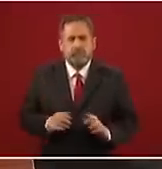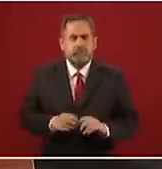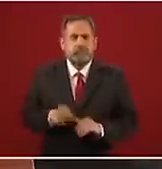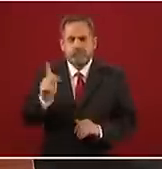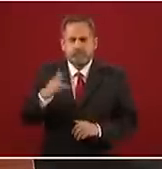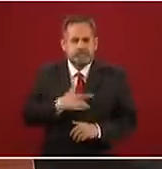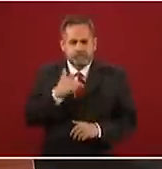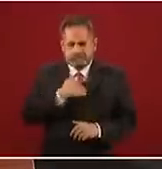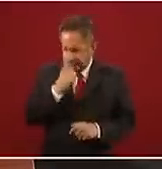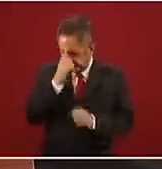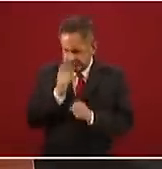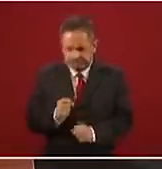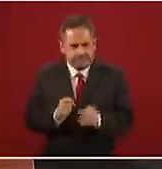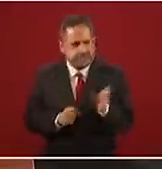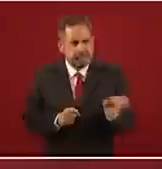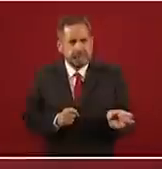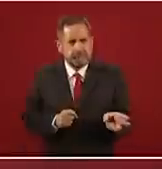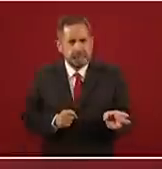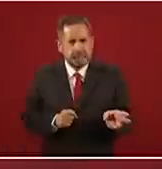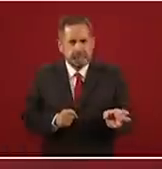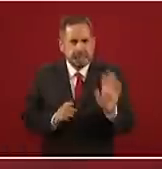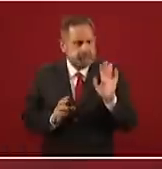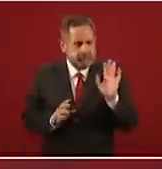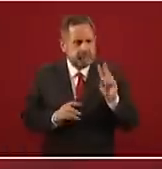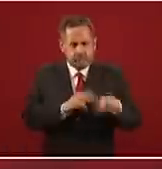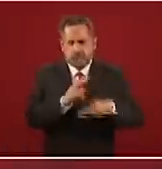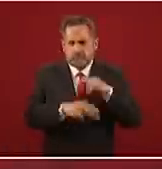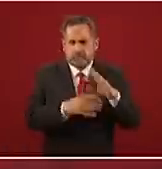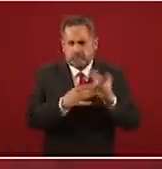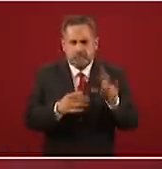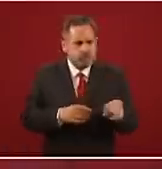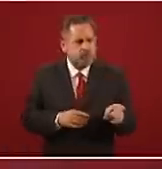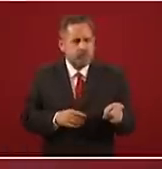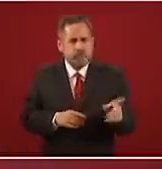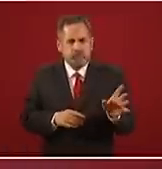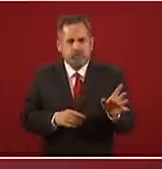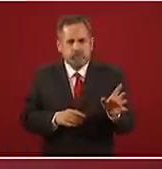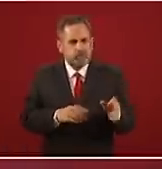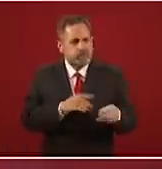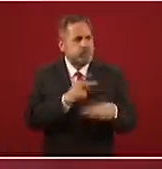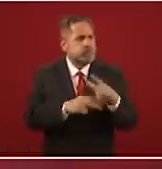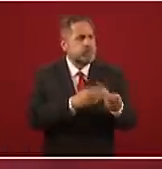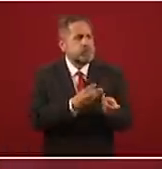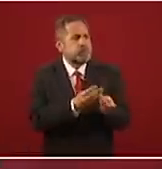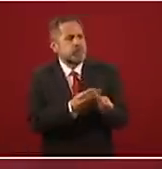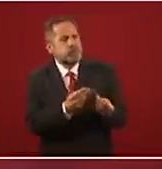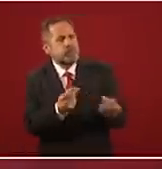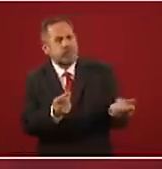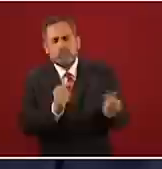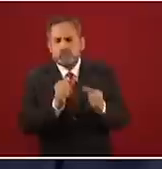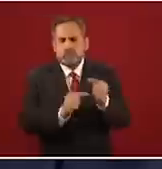Pero yo estoy seguro que se va a ir resolviendo